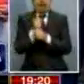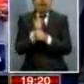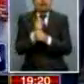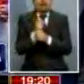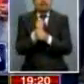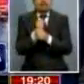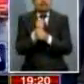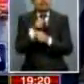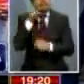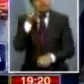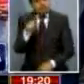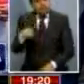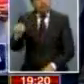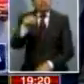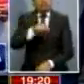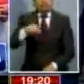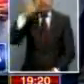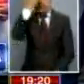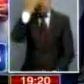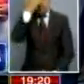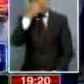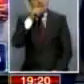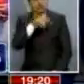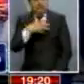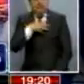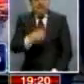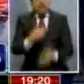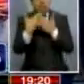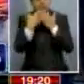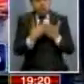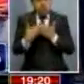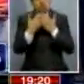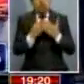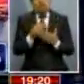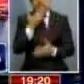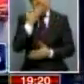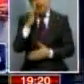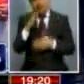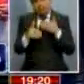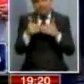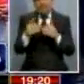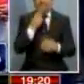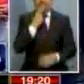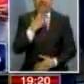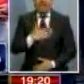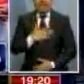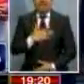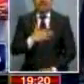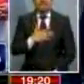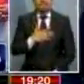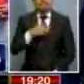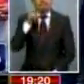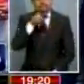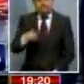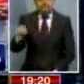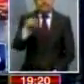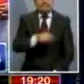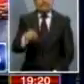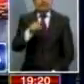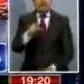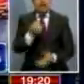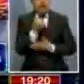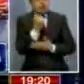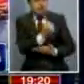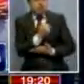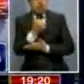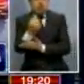Ellos son los que se preocupan de que sus hijos estudien para que les vaya bien. Ellos son los que ayudan al